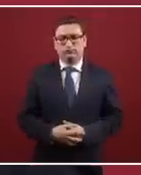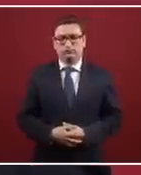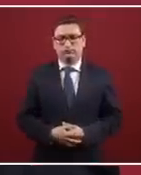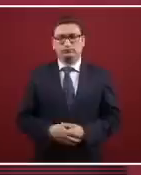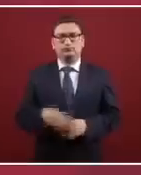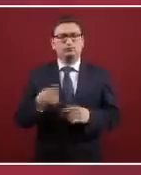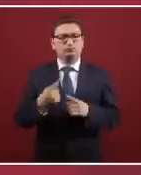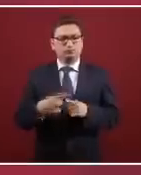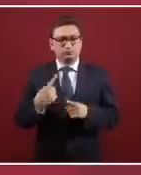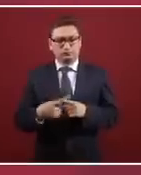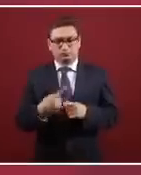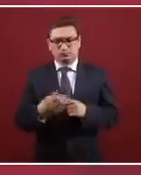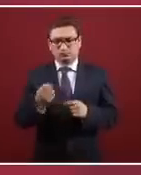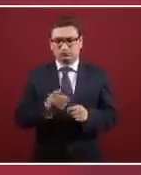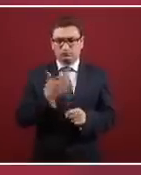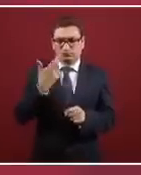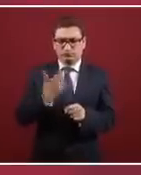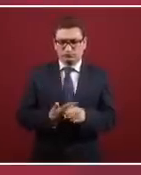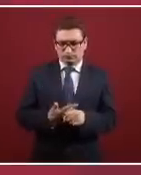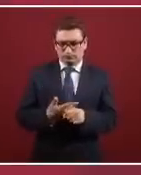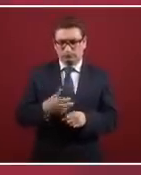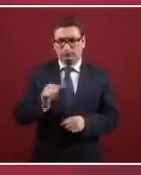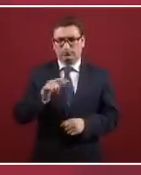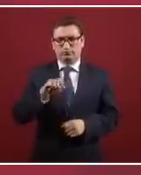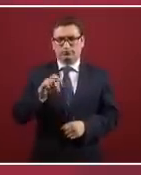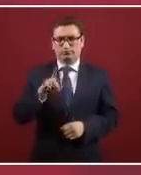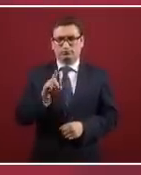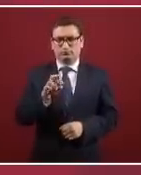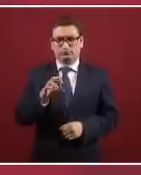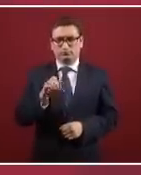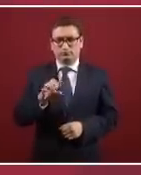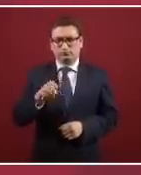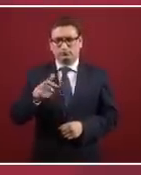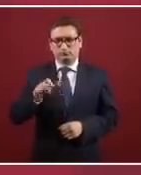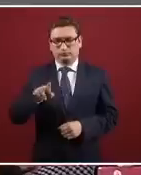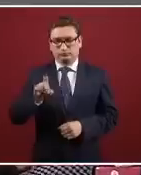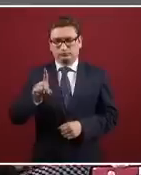el secretario particular, Alejandro Esquer,